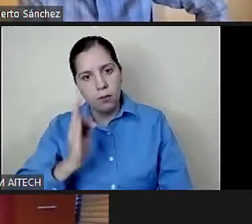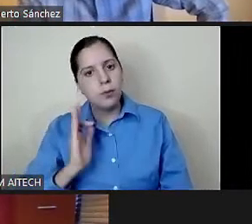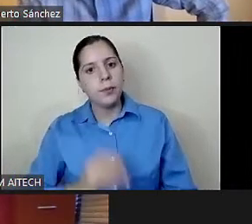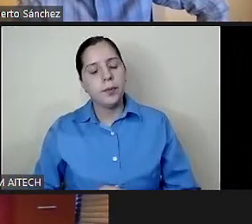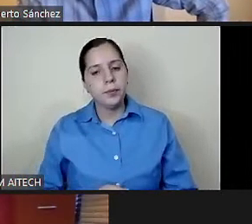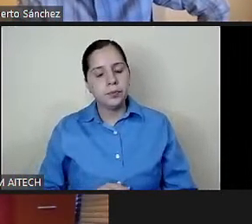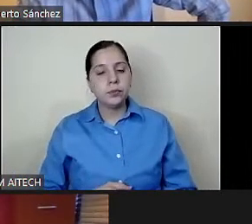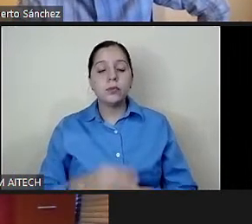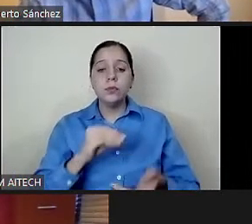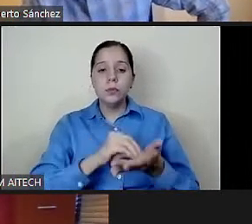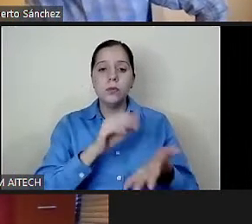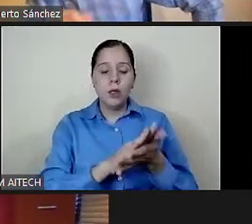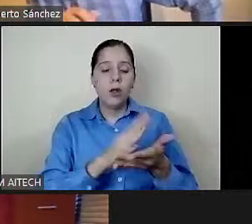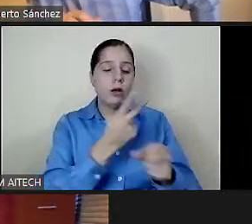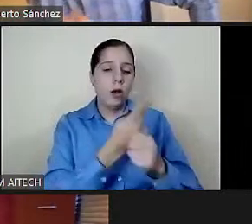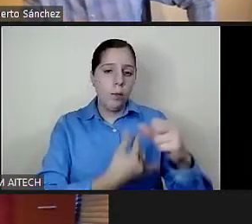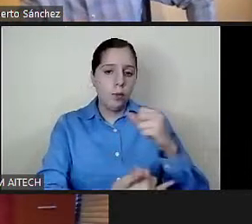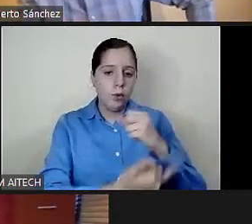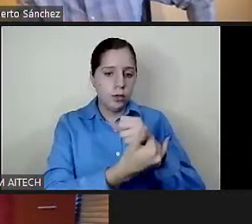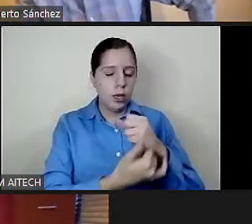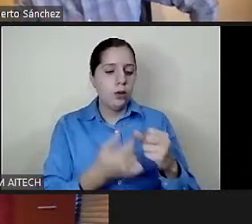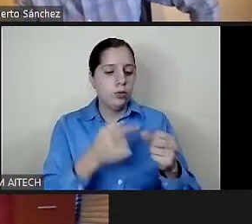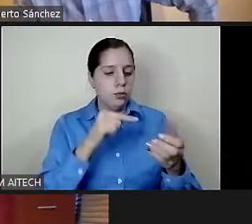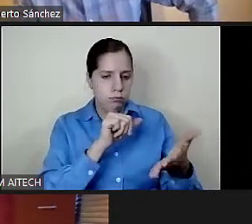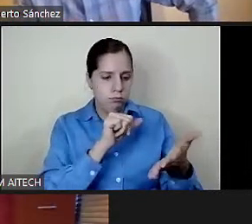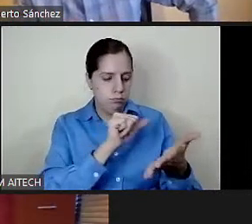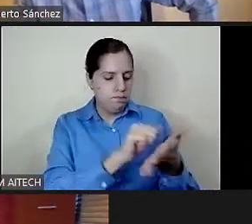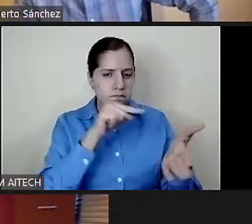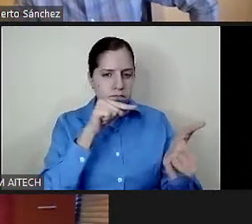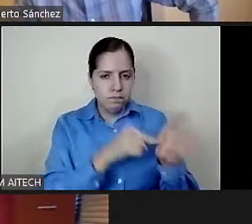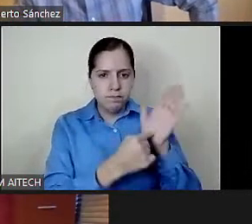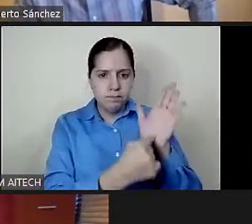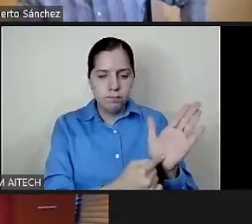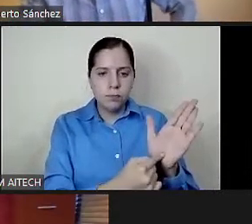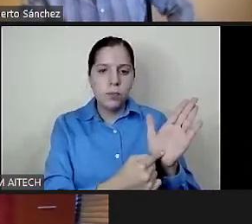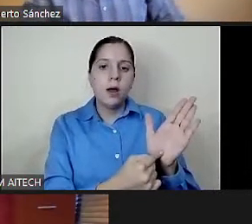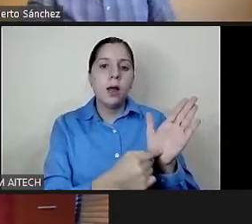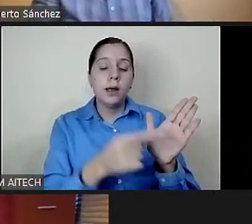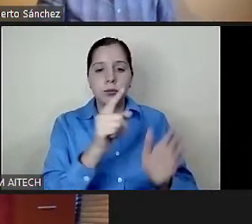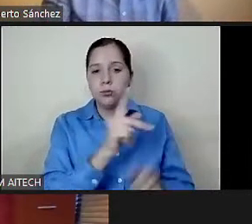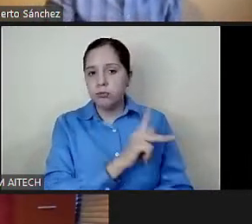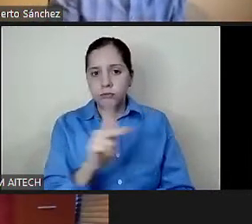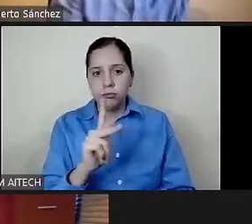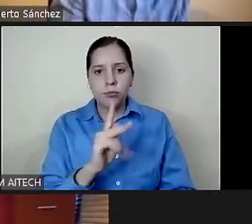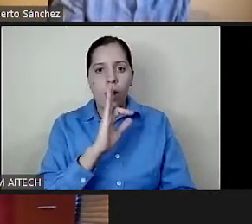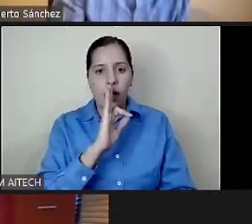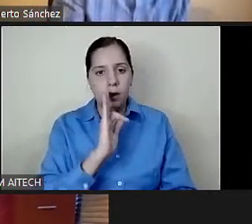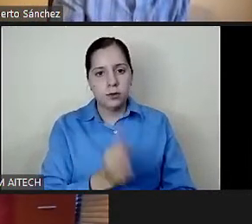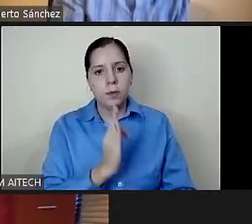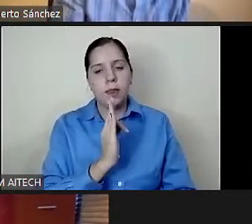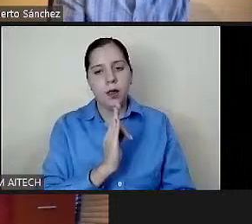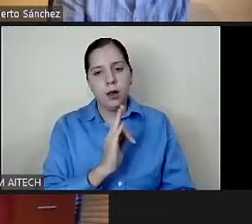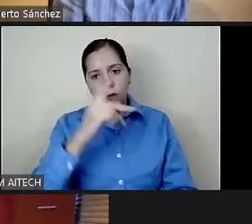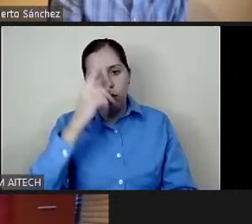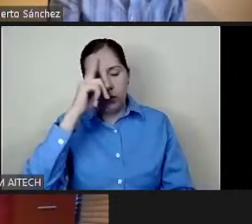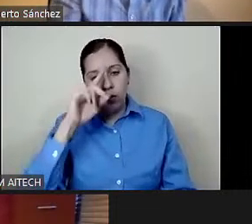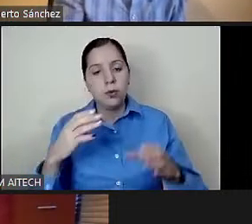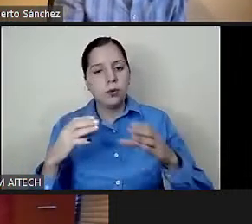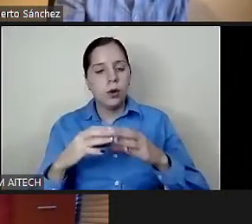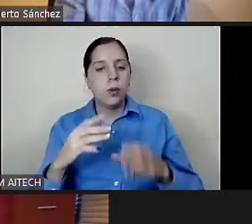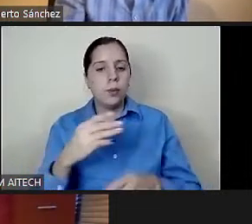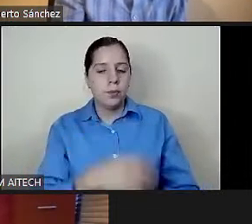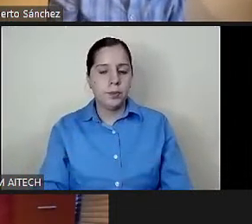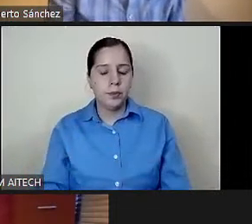Se certifica que los proyectos de acta antes señalados fueron aprobados por unanimidad de votos de los consejeros